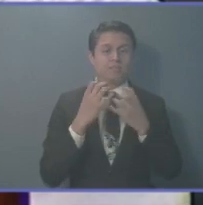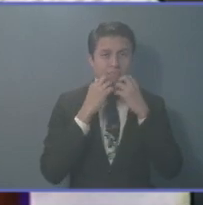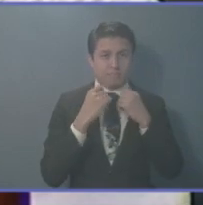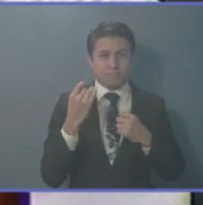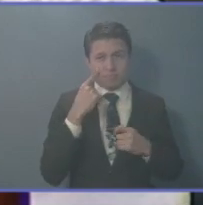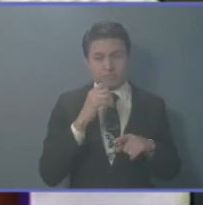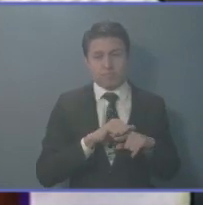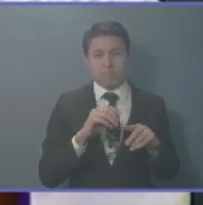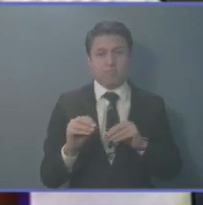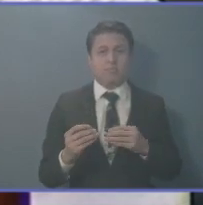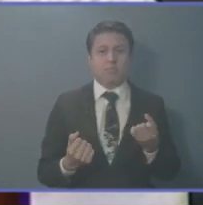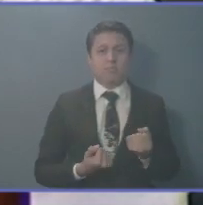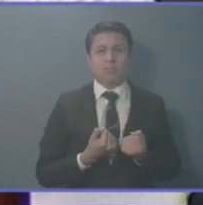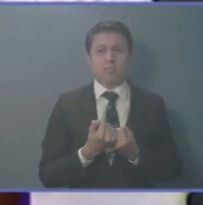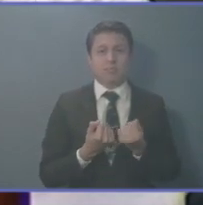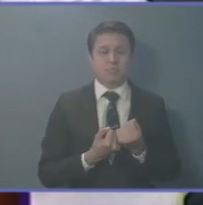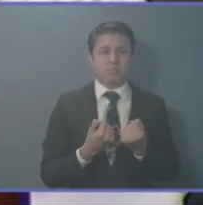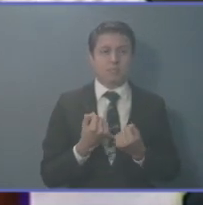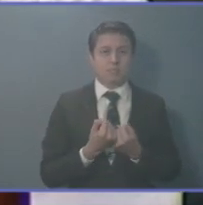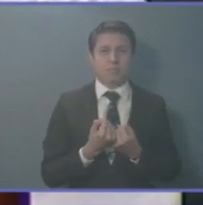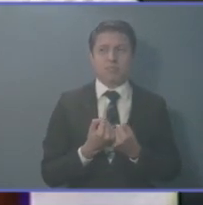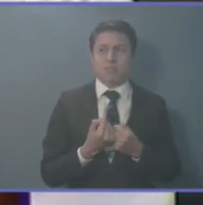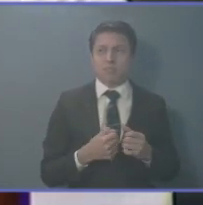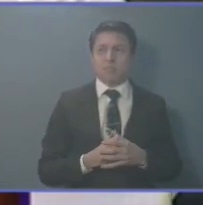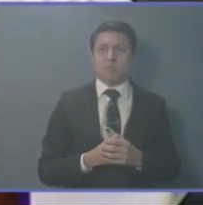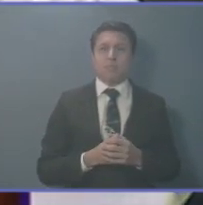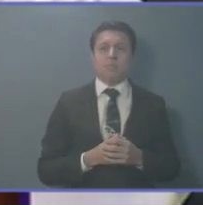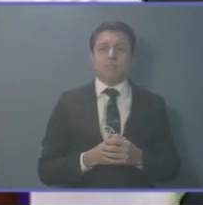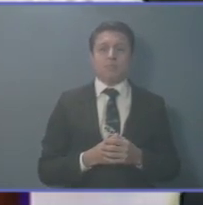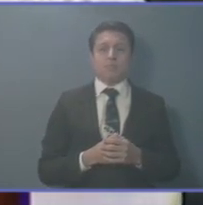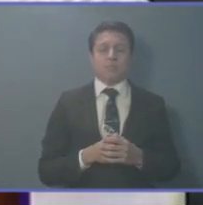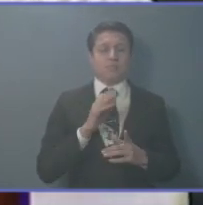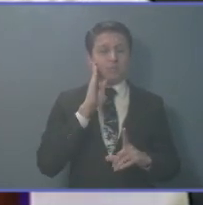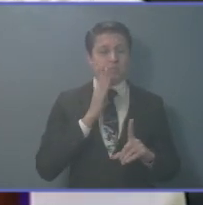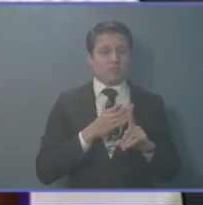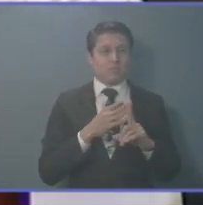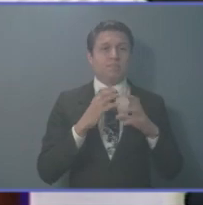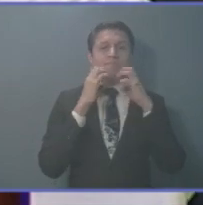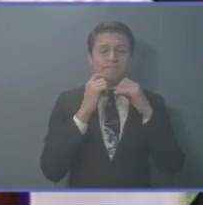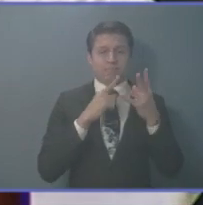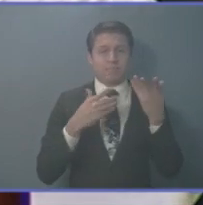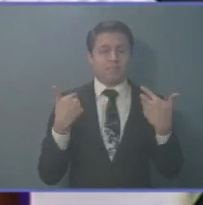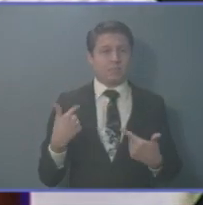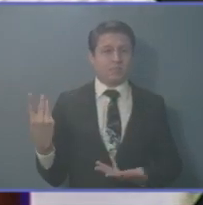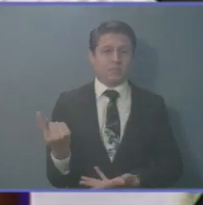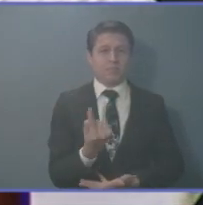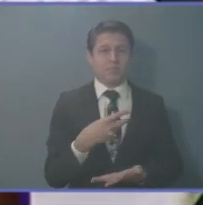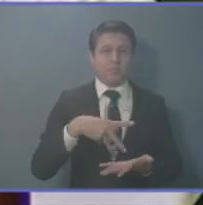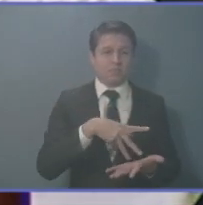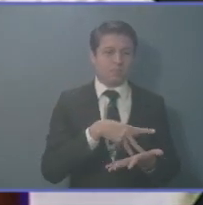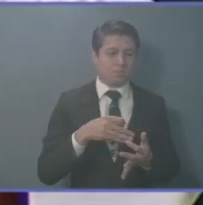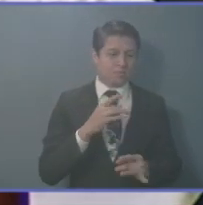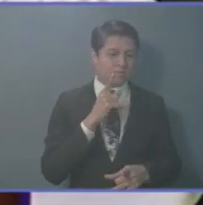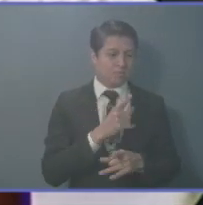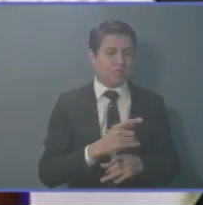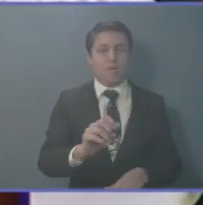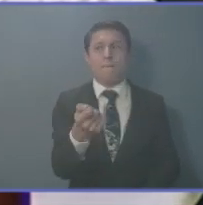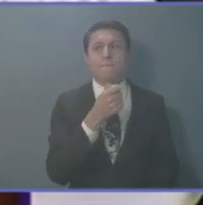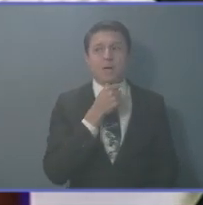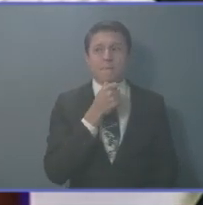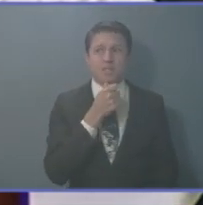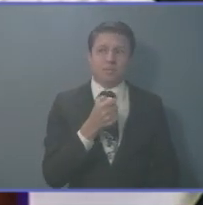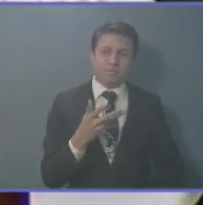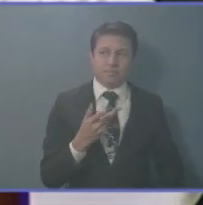portar únicamente su respectivo carnet, en aras de garantizar el derecho a la ciudadanía a estar debidamente informada, así como el